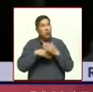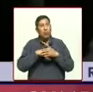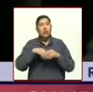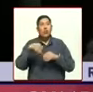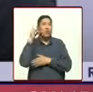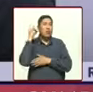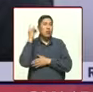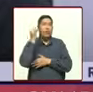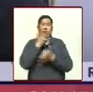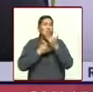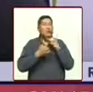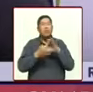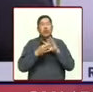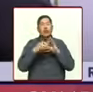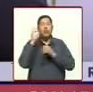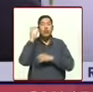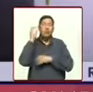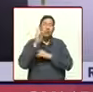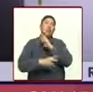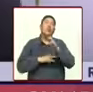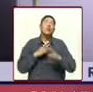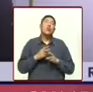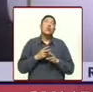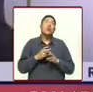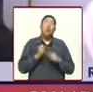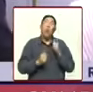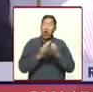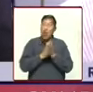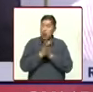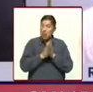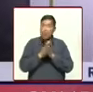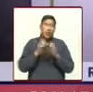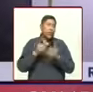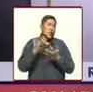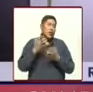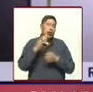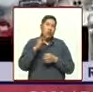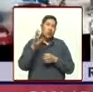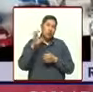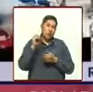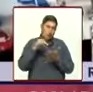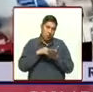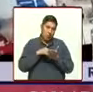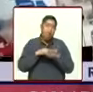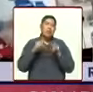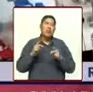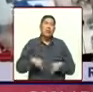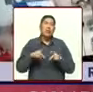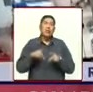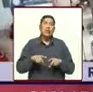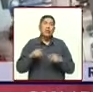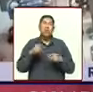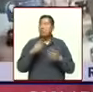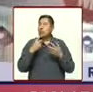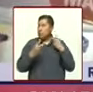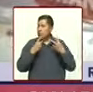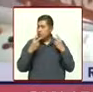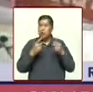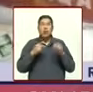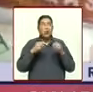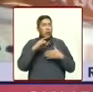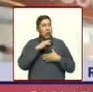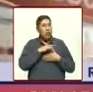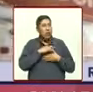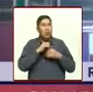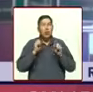sectores de Bolivia unidos al mundo. ¿Cuál es la expectativa? Superar las 450.000 visitas y que esos visitantes aprovechen